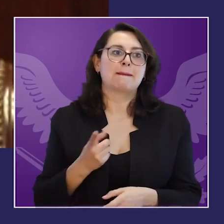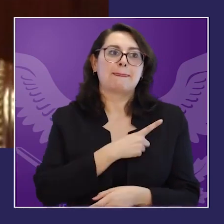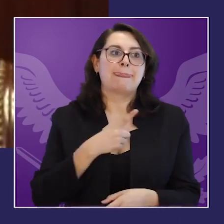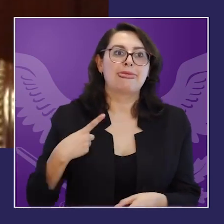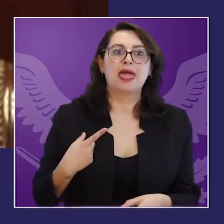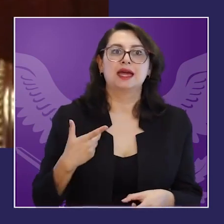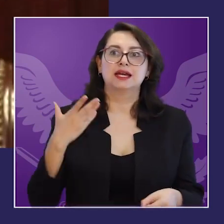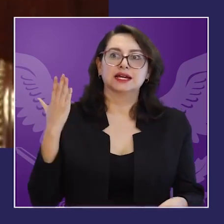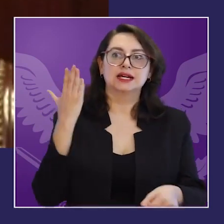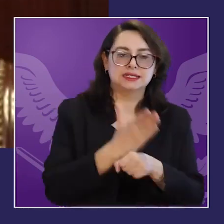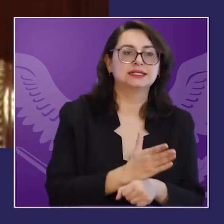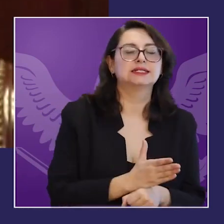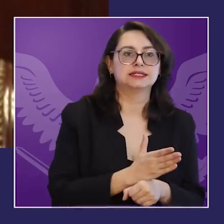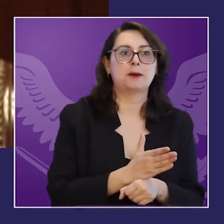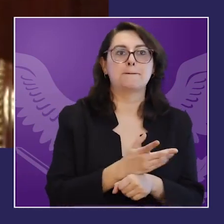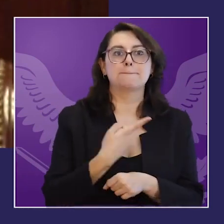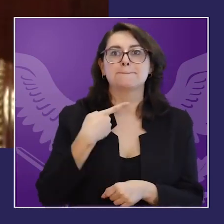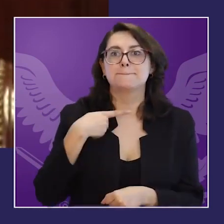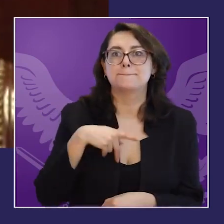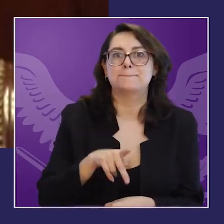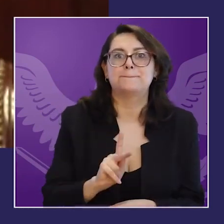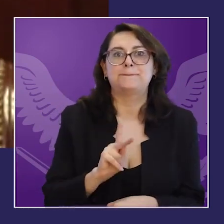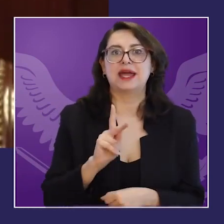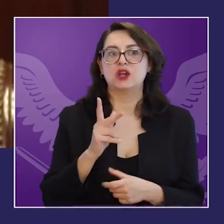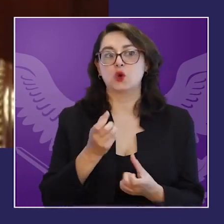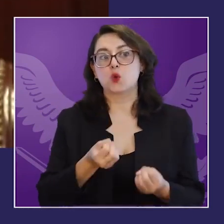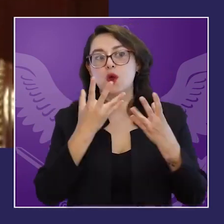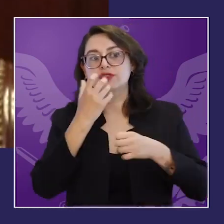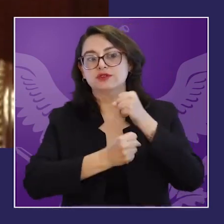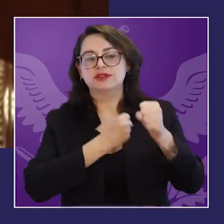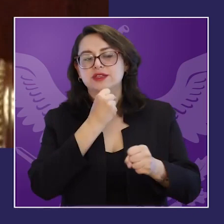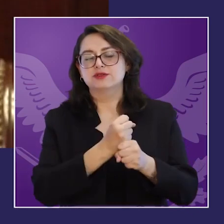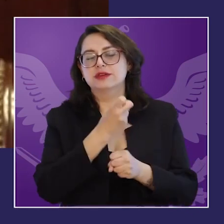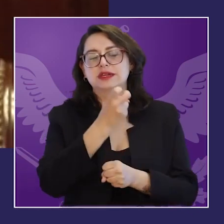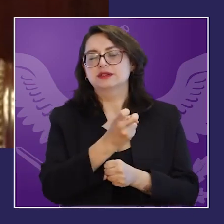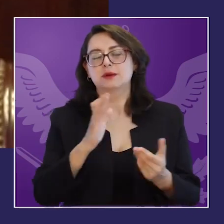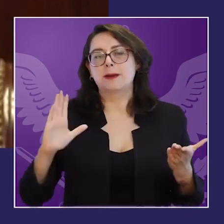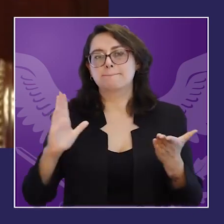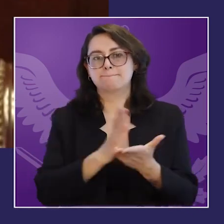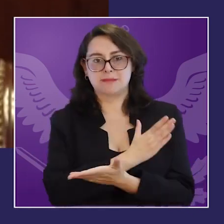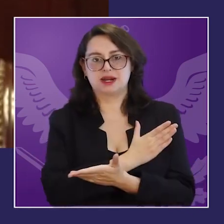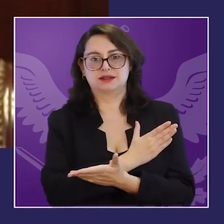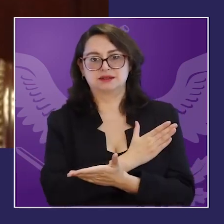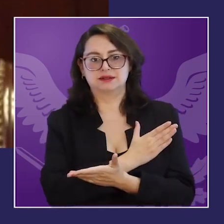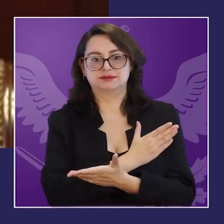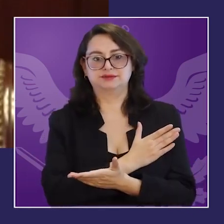¿sí? No está dada con el quantum punitivo, ¿sí? Representa una sentencia que se